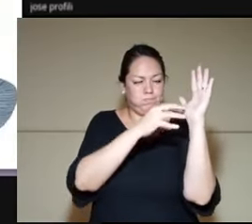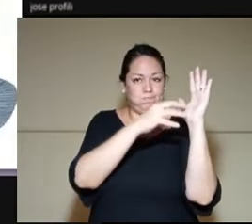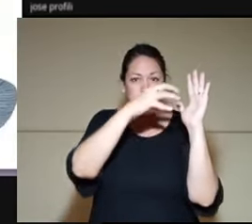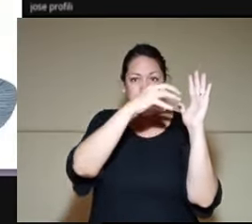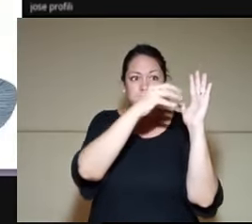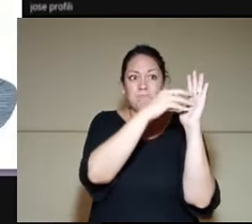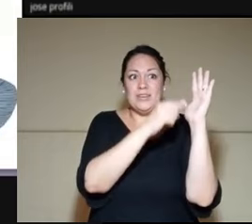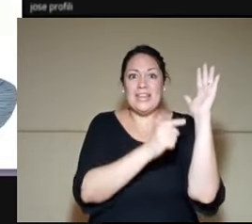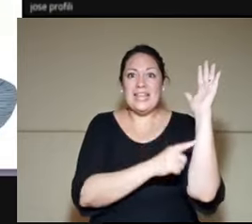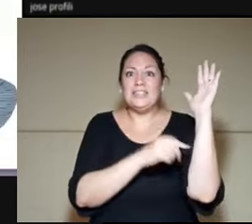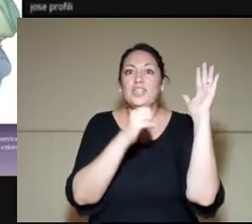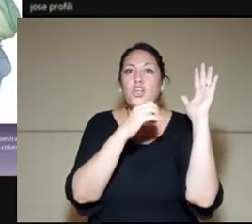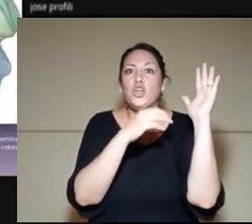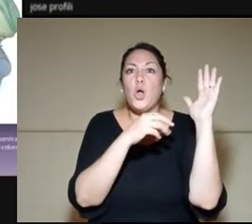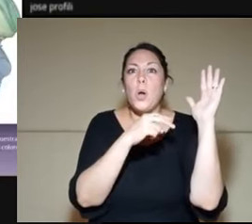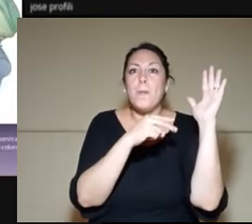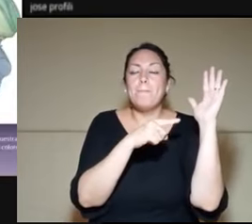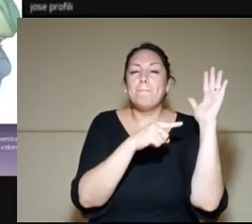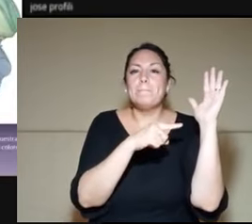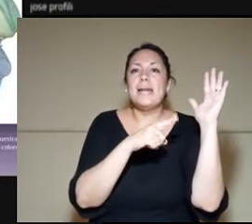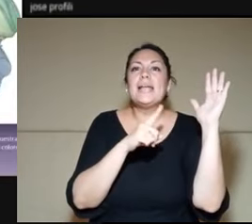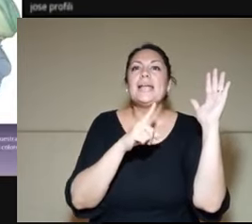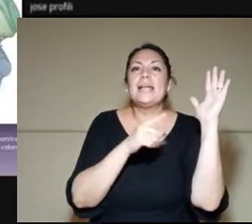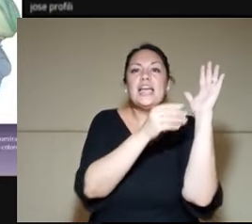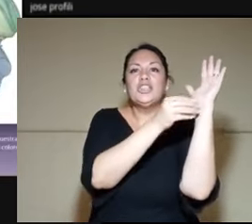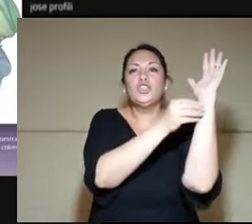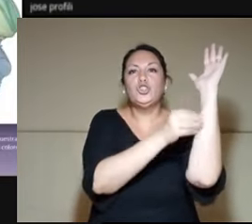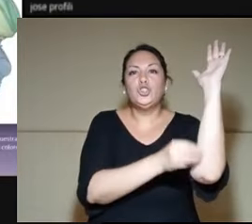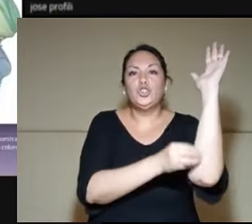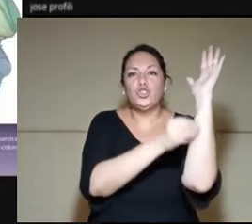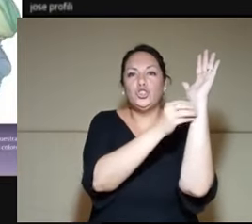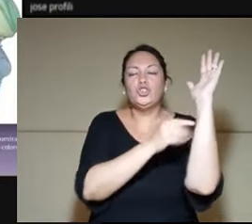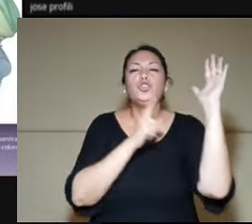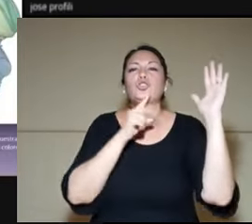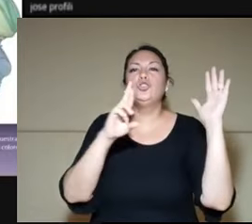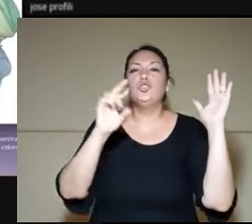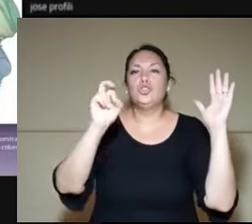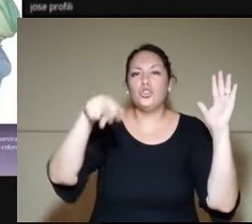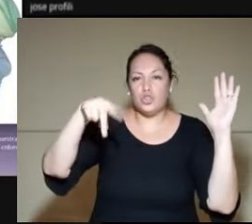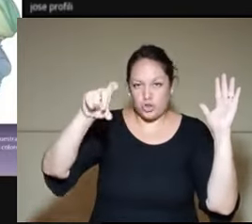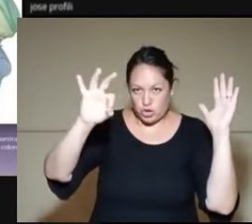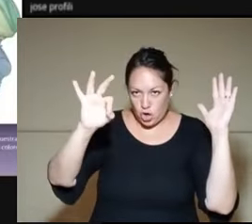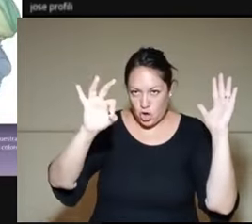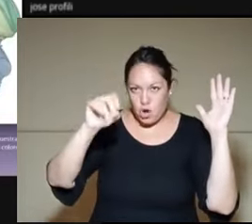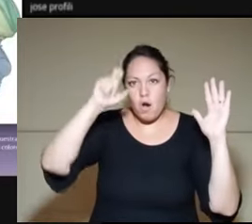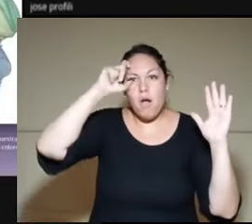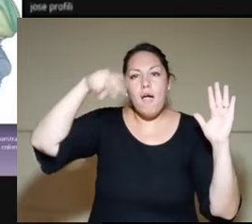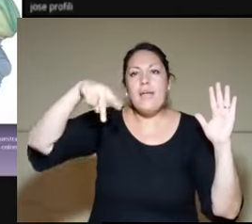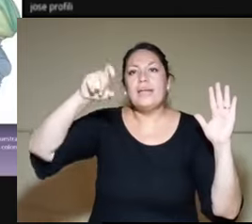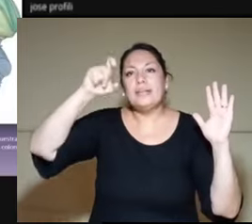y mesencéfalo, es lo que se conoce con el nombre de tronco encefálico o tallo